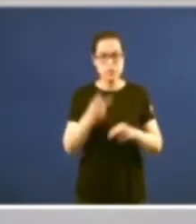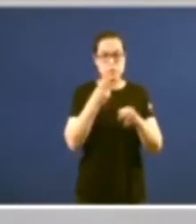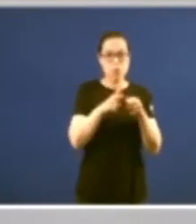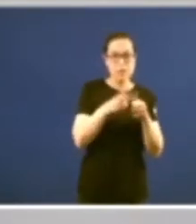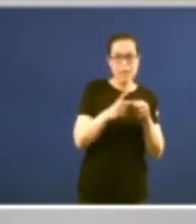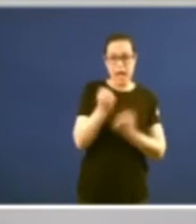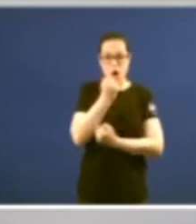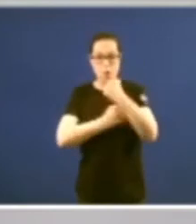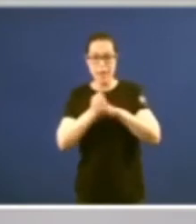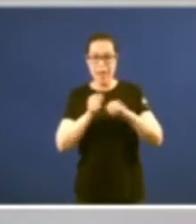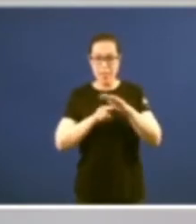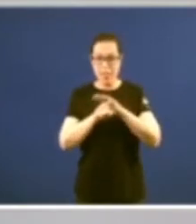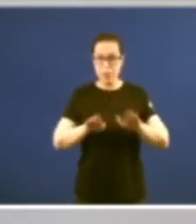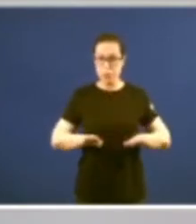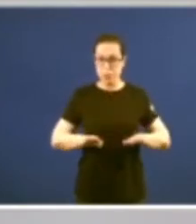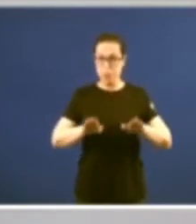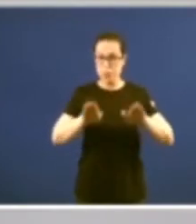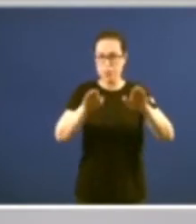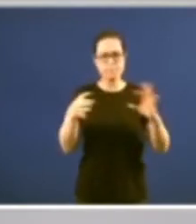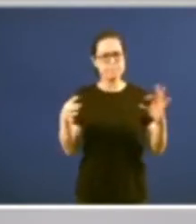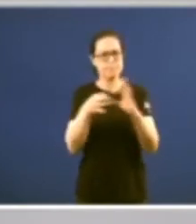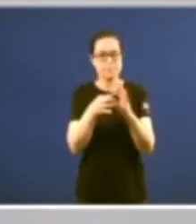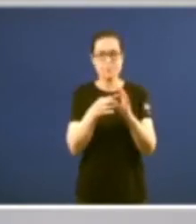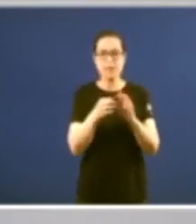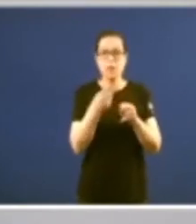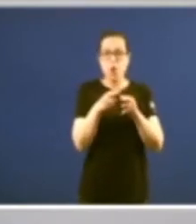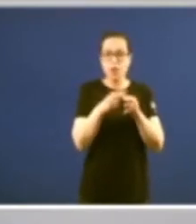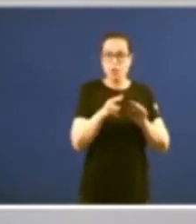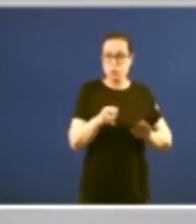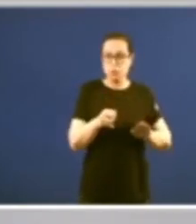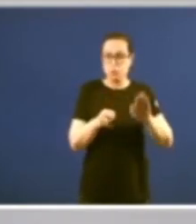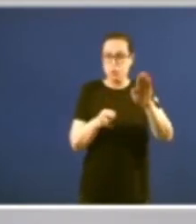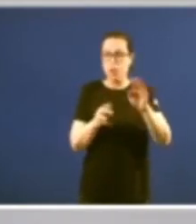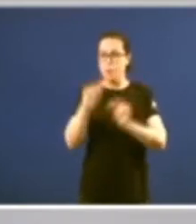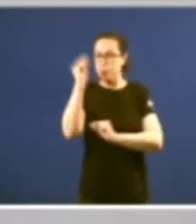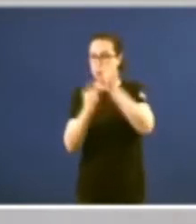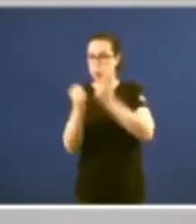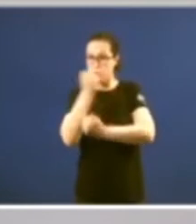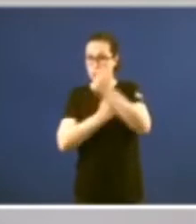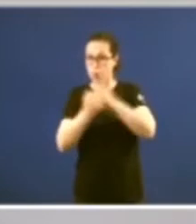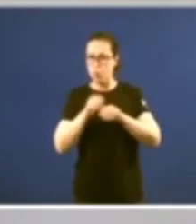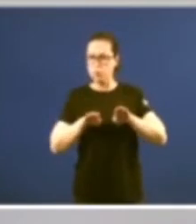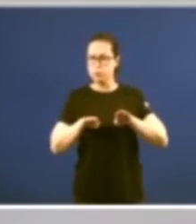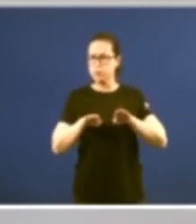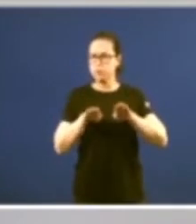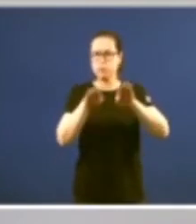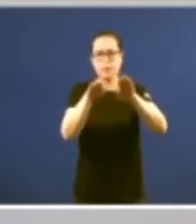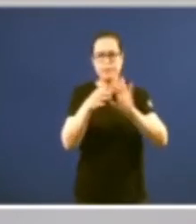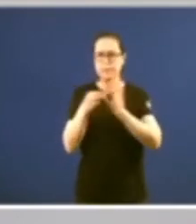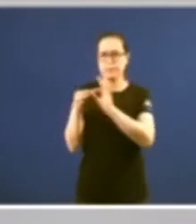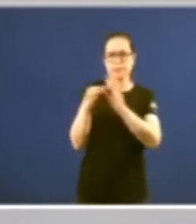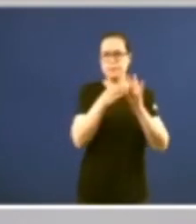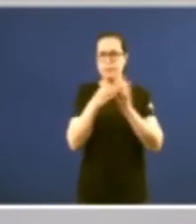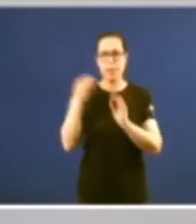económico desarrollo político y dotación económica están hermanados en esa acción pública y política de gestión